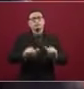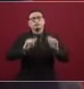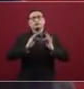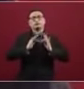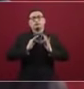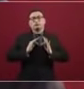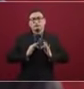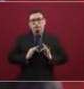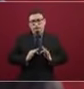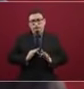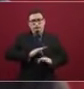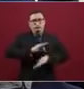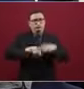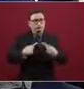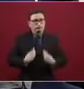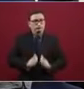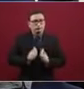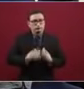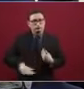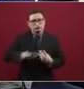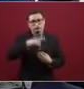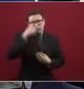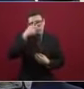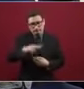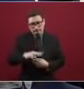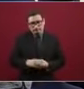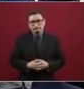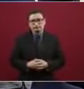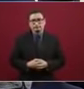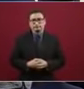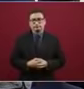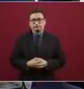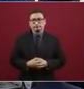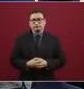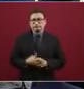tranquilidad de sus ciudadanos. Adelante. ¿Cuál, comandante?